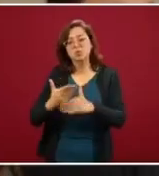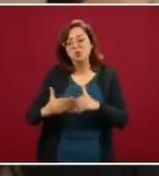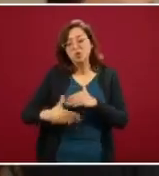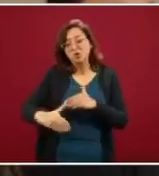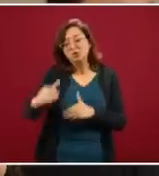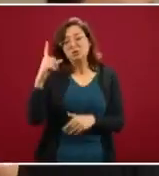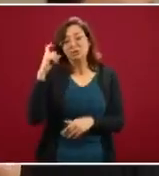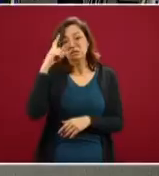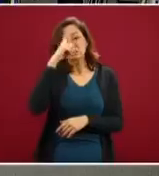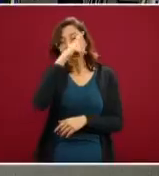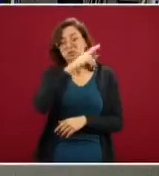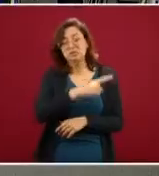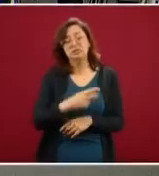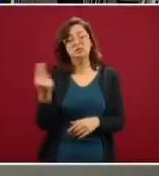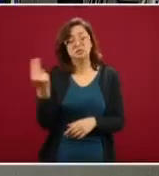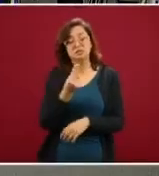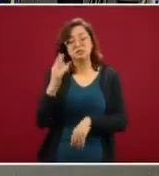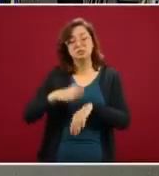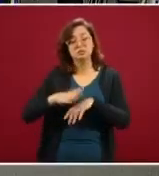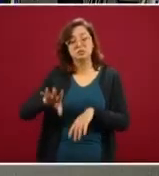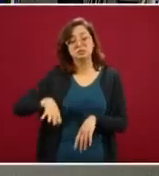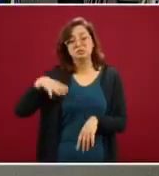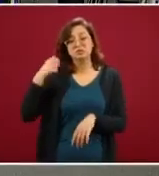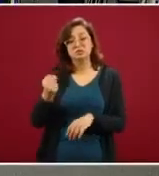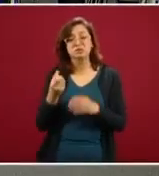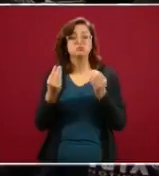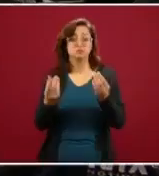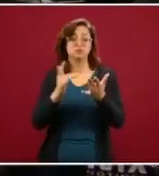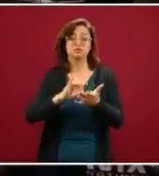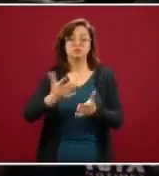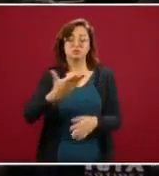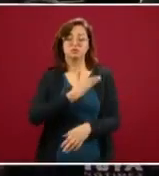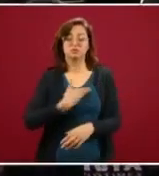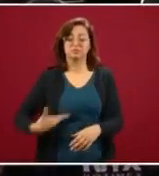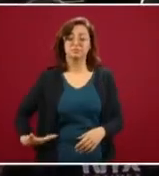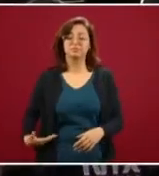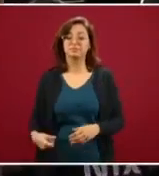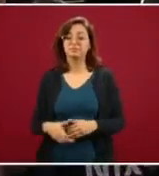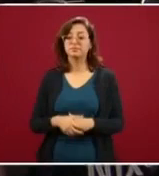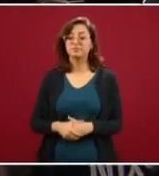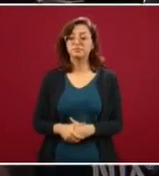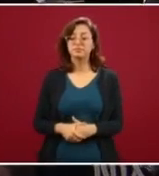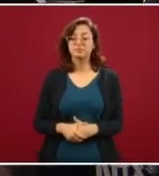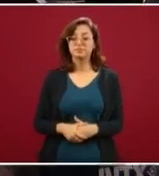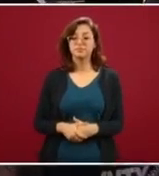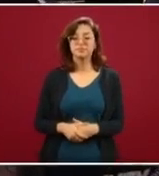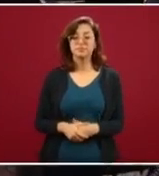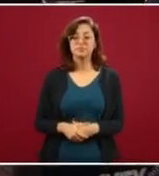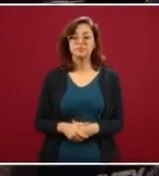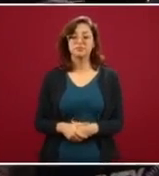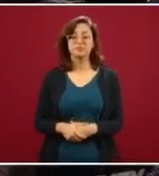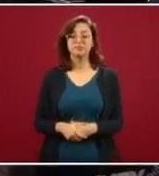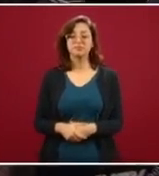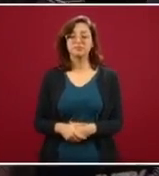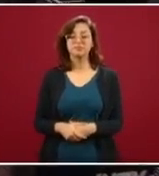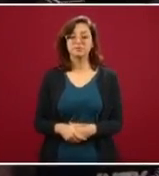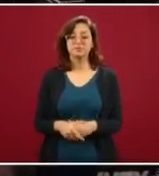fáciles. Muchas gracias, señor presidente. Sí, mire, en el caso de salud,